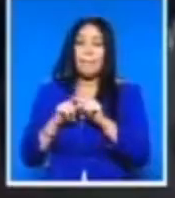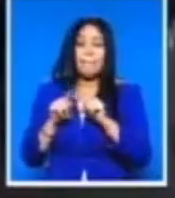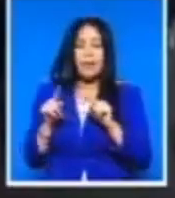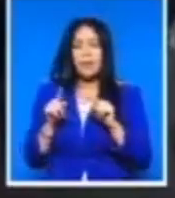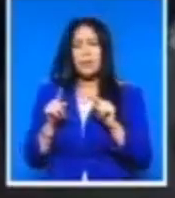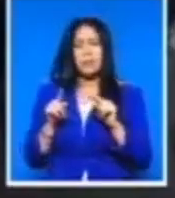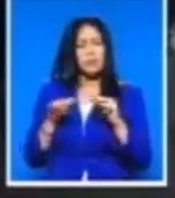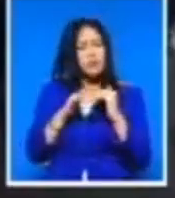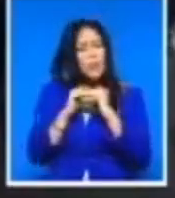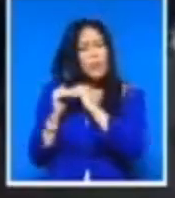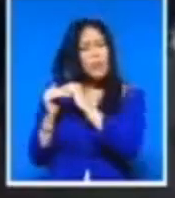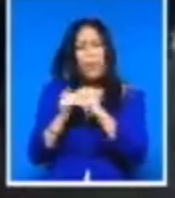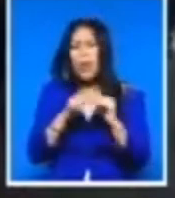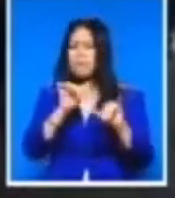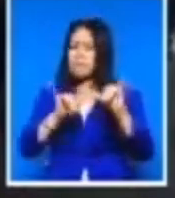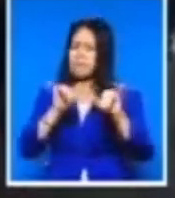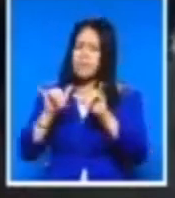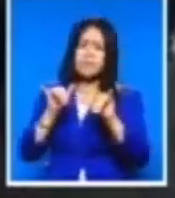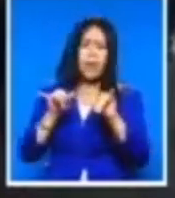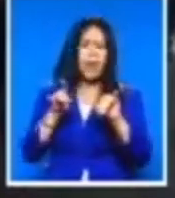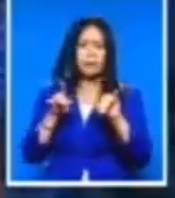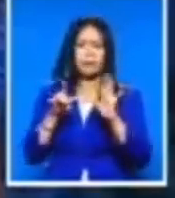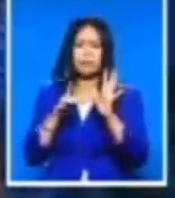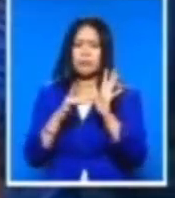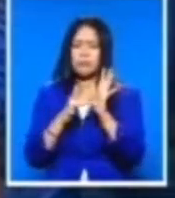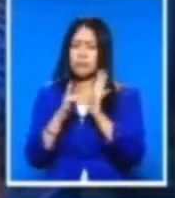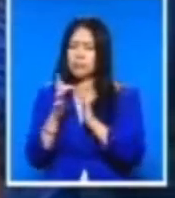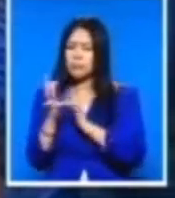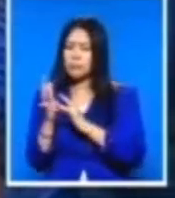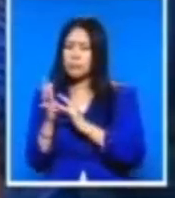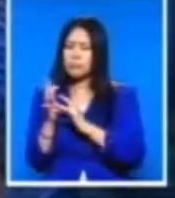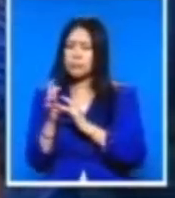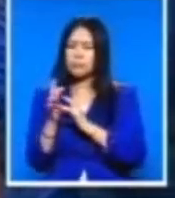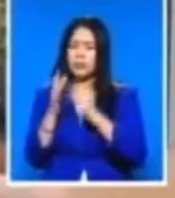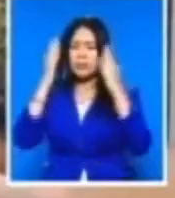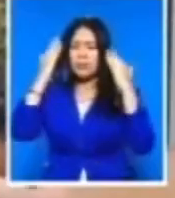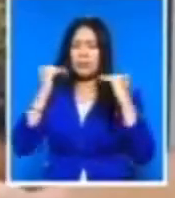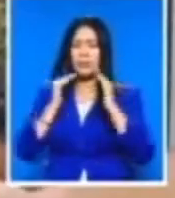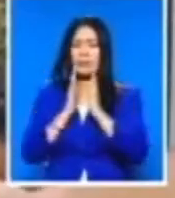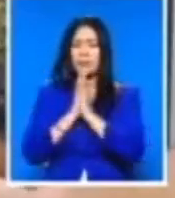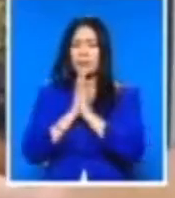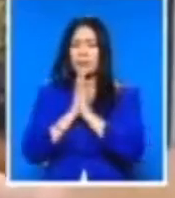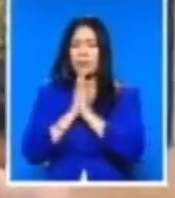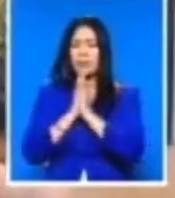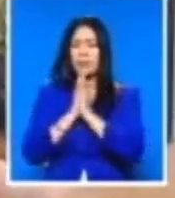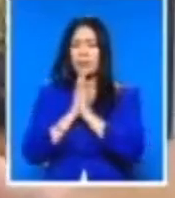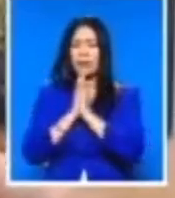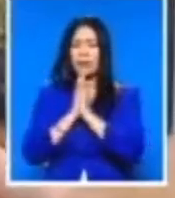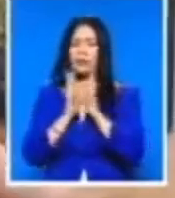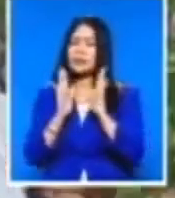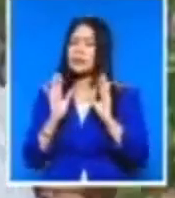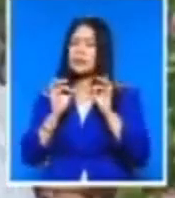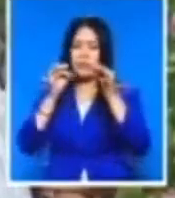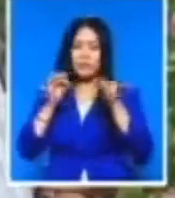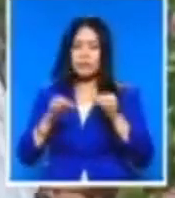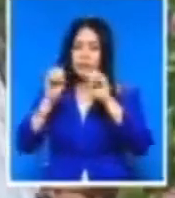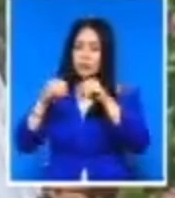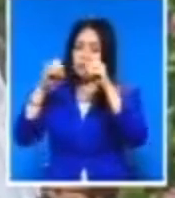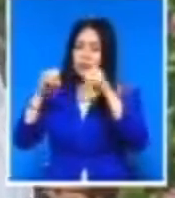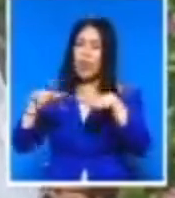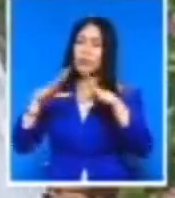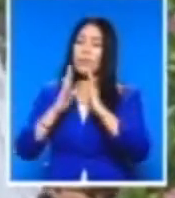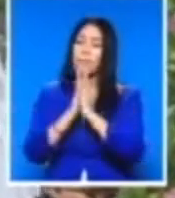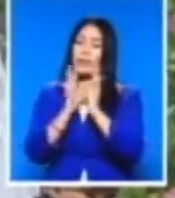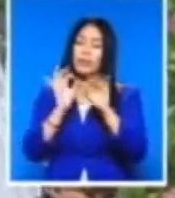iguales, igual que Jesús, Jesucristo. Todo para mí, la Virgen, son sagradas. La fe siempre